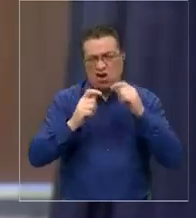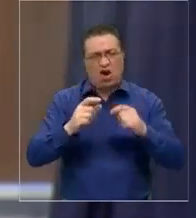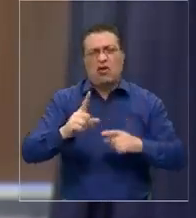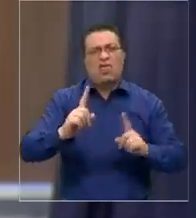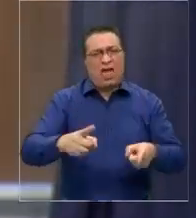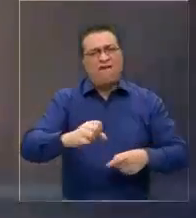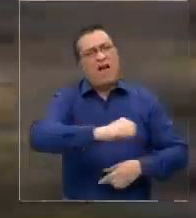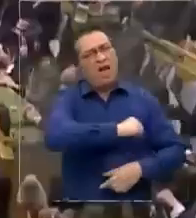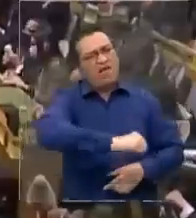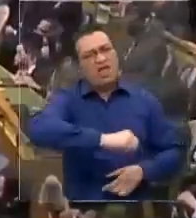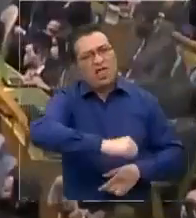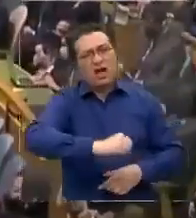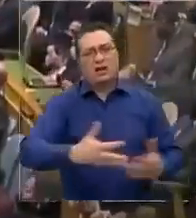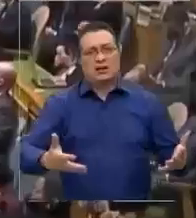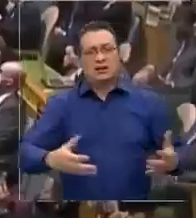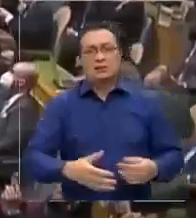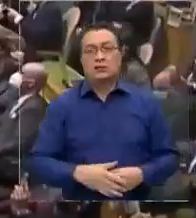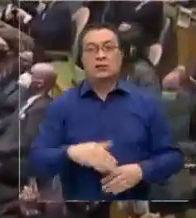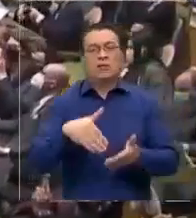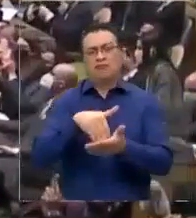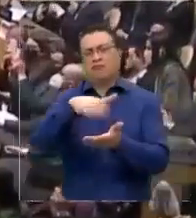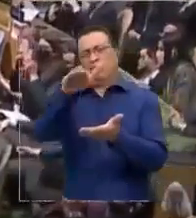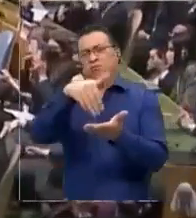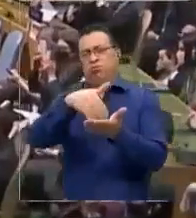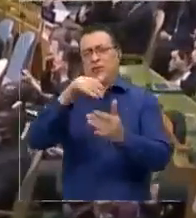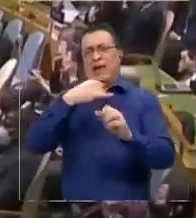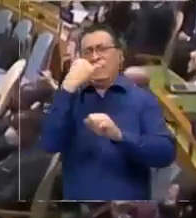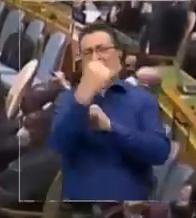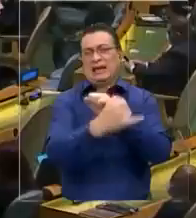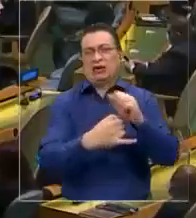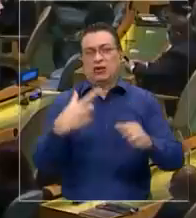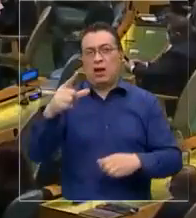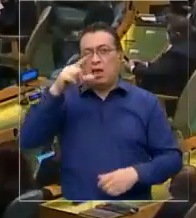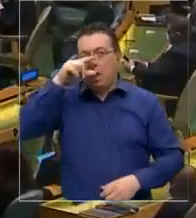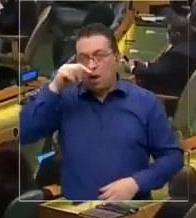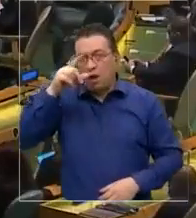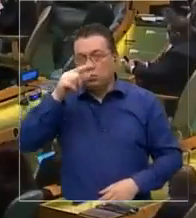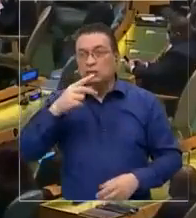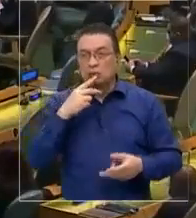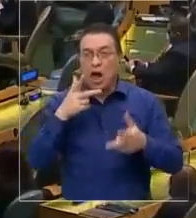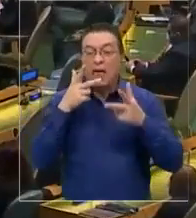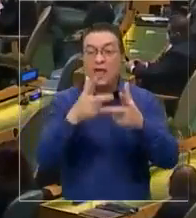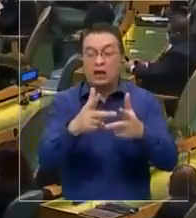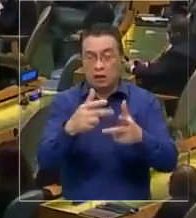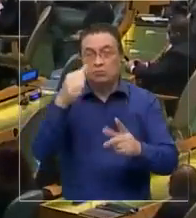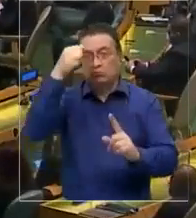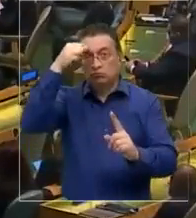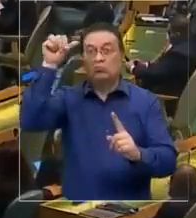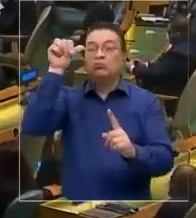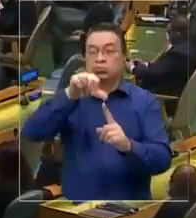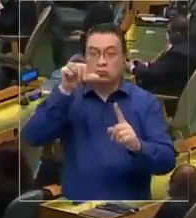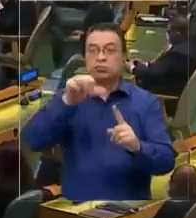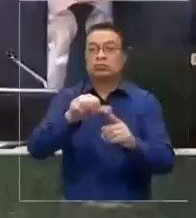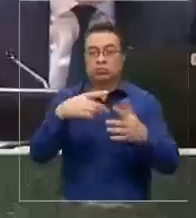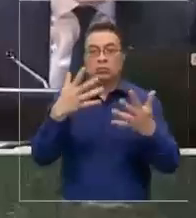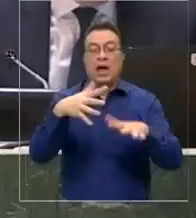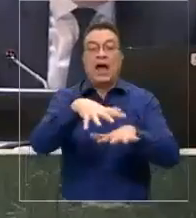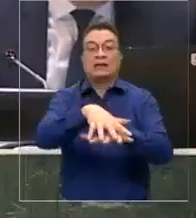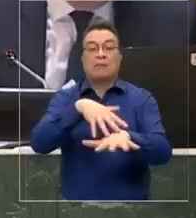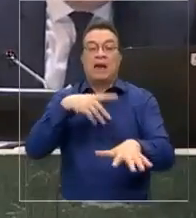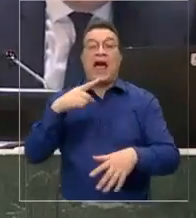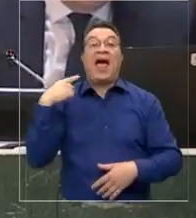evitarla. El repudio internacional a los ataques de Putin también le valieron la condena aplastante de la Asamblea